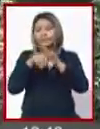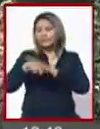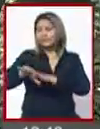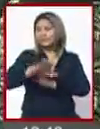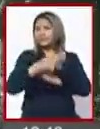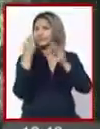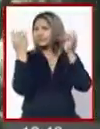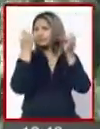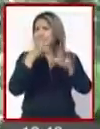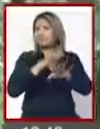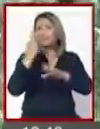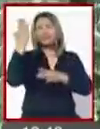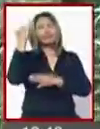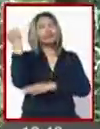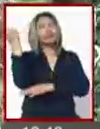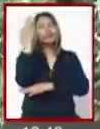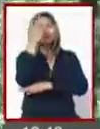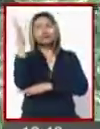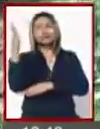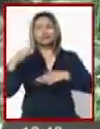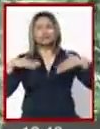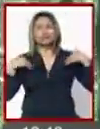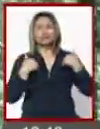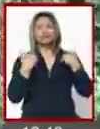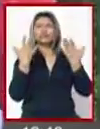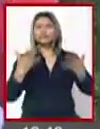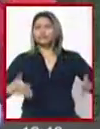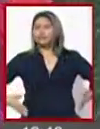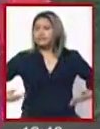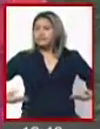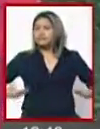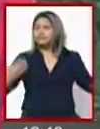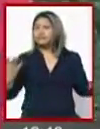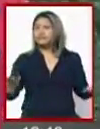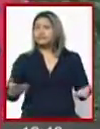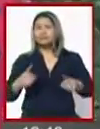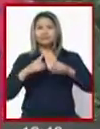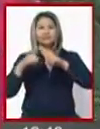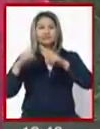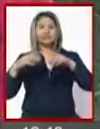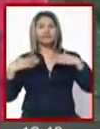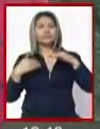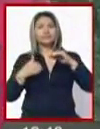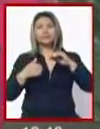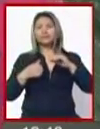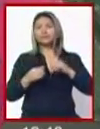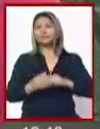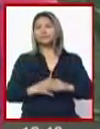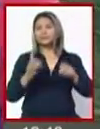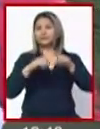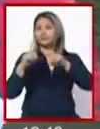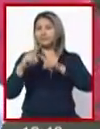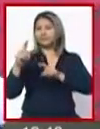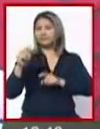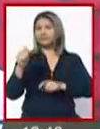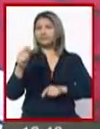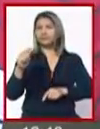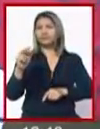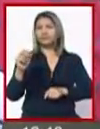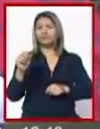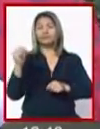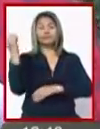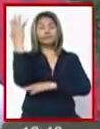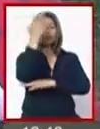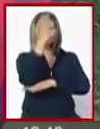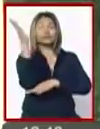no, y lo peor que destruyan, ¿no? Aquí hoy hay hartos animalitos, monitos, aurinas, tatú, que una vez desboreste ya no hay